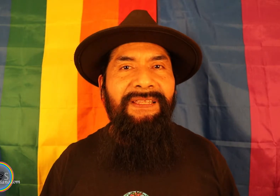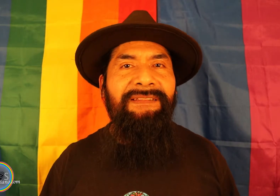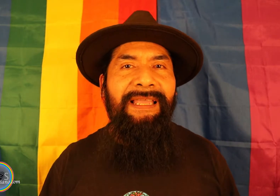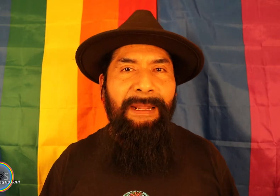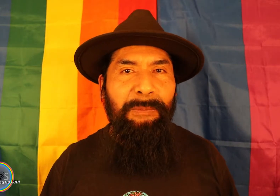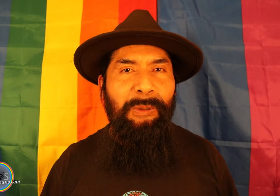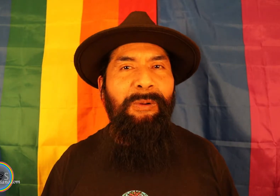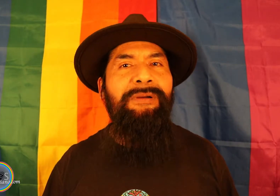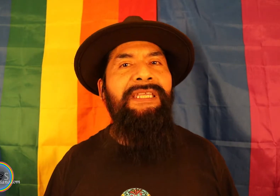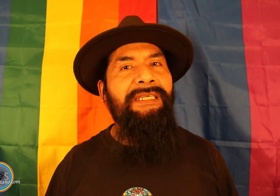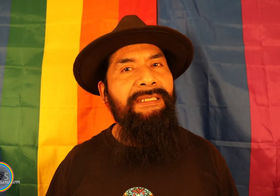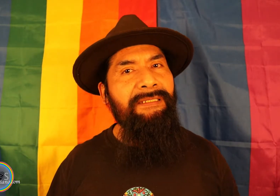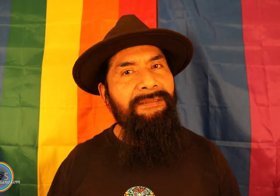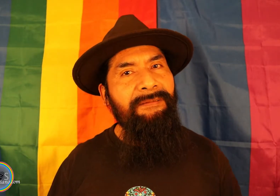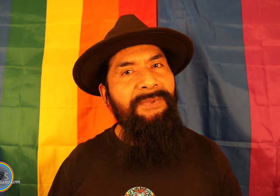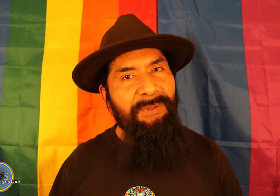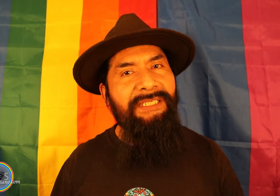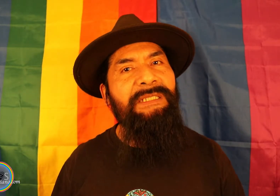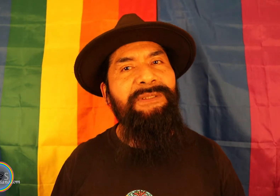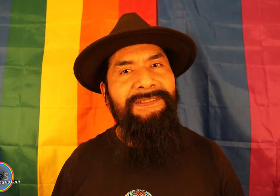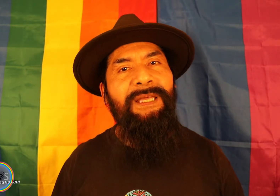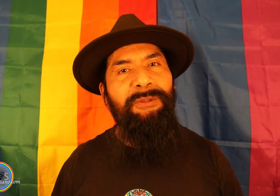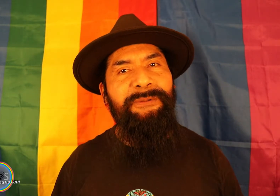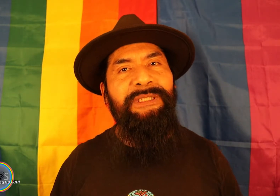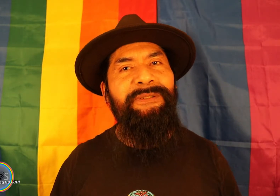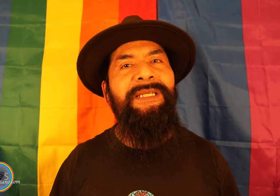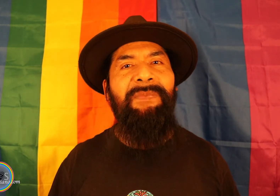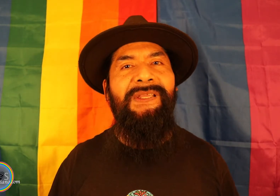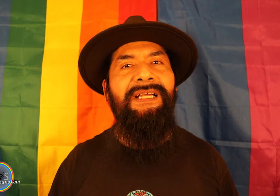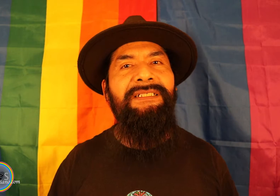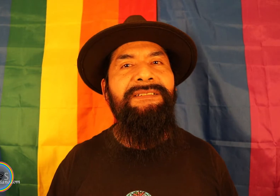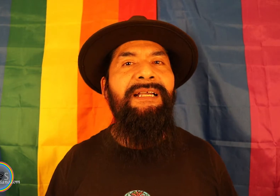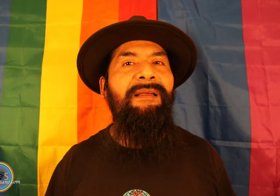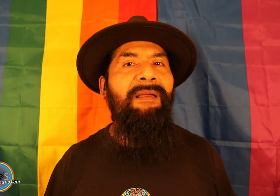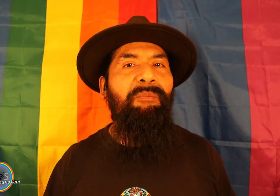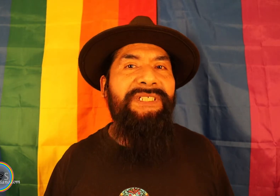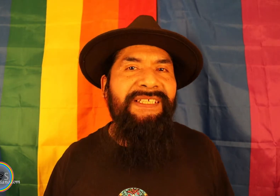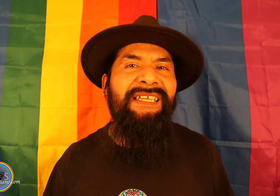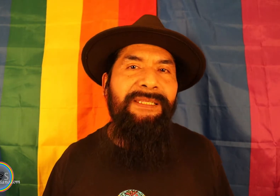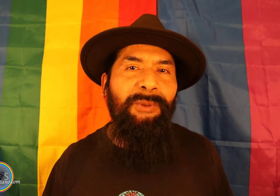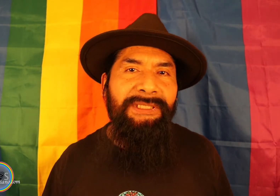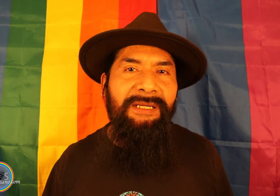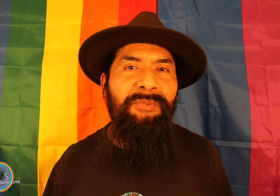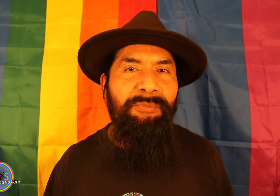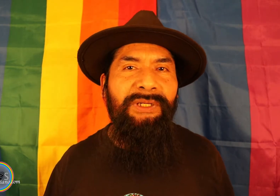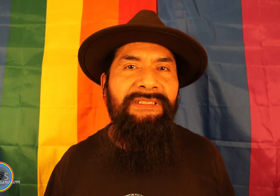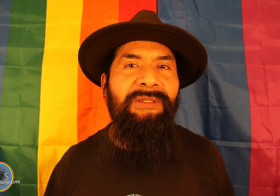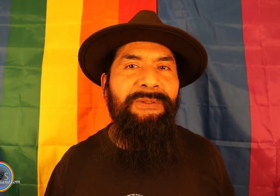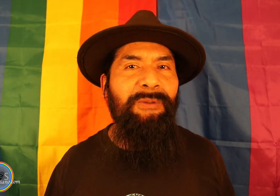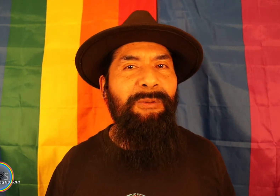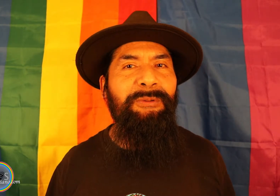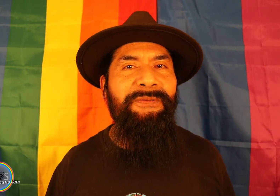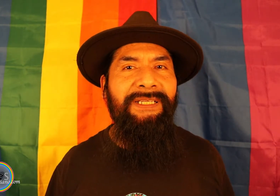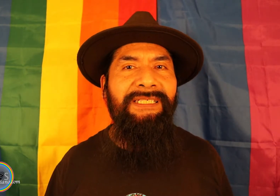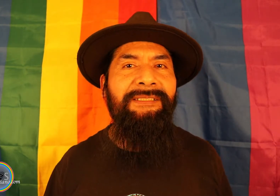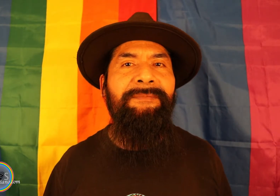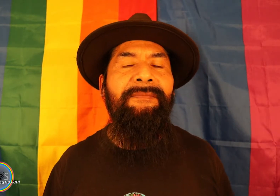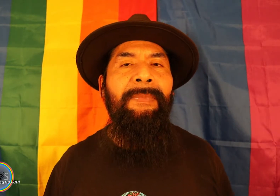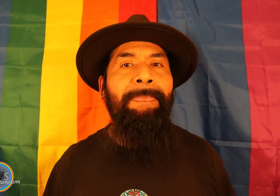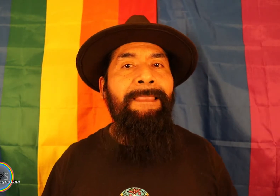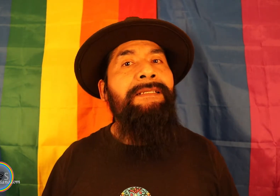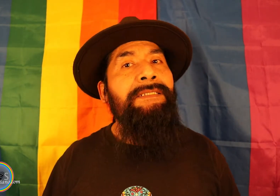al presidente AMLO, que vive aquí en los Estados Unidos de América, pues deje de votar por políticos corruptos